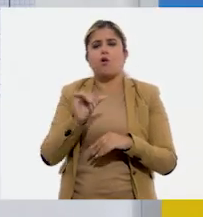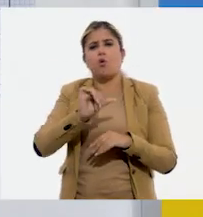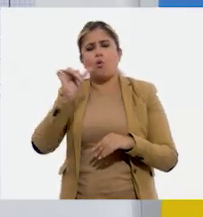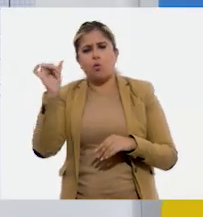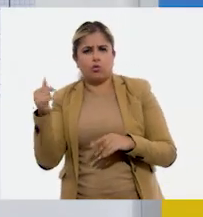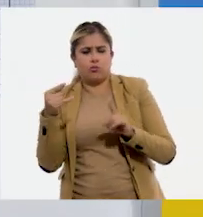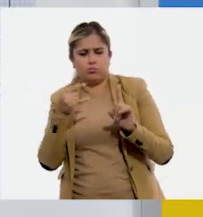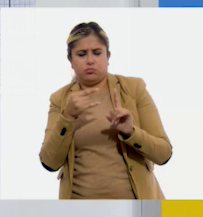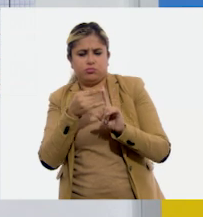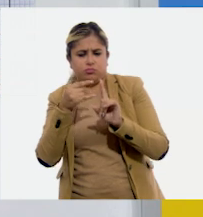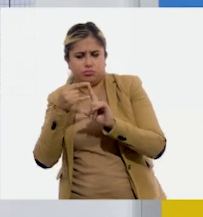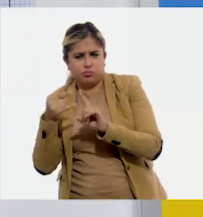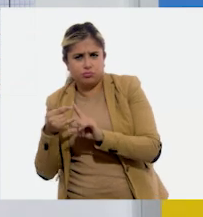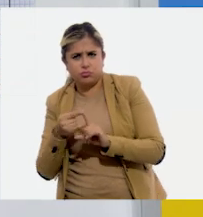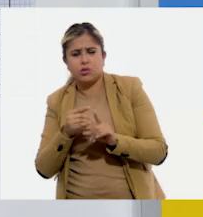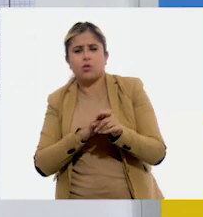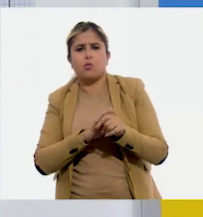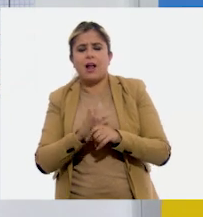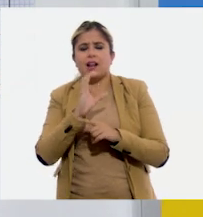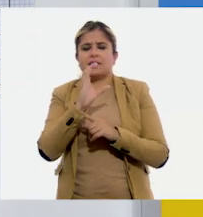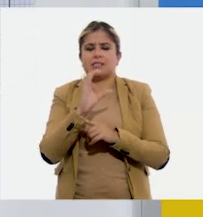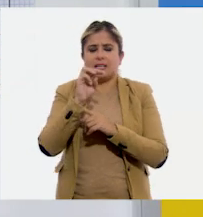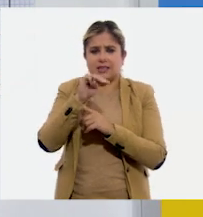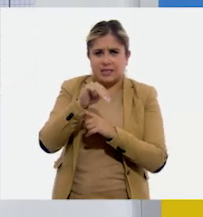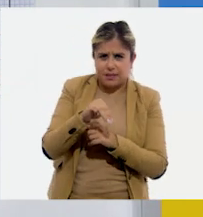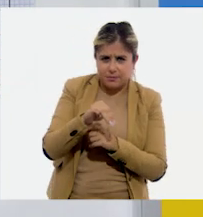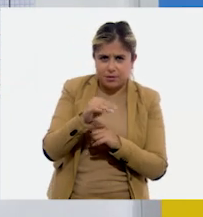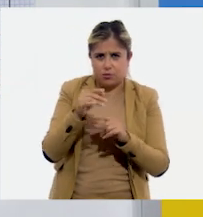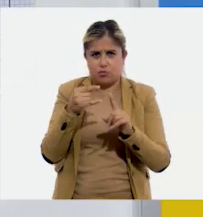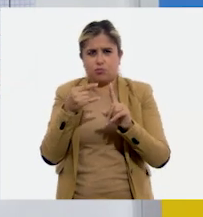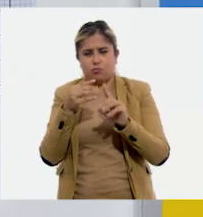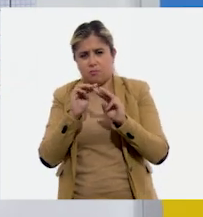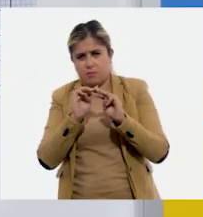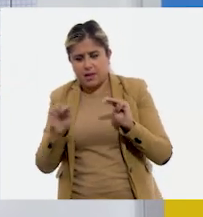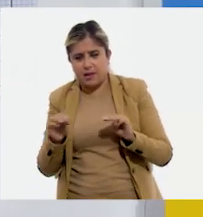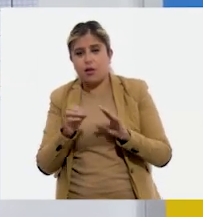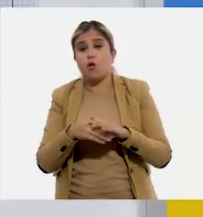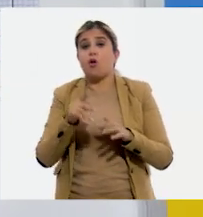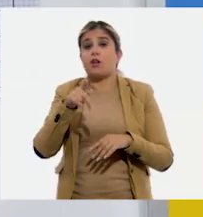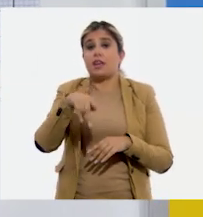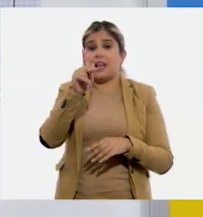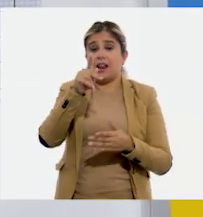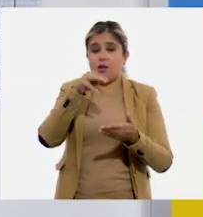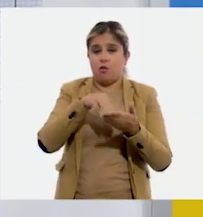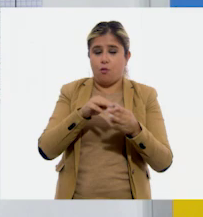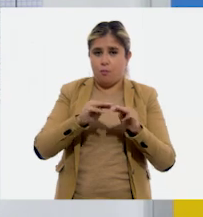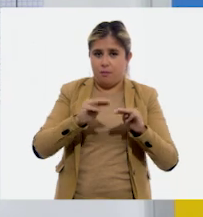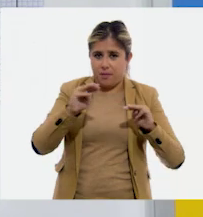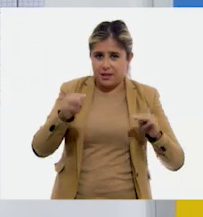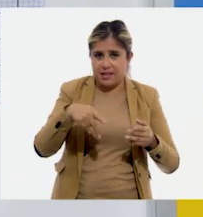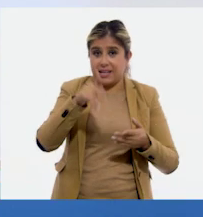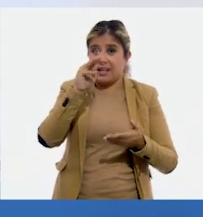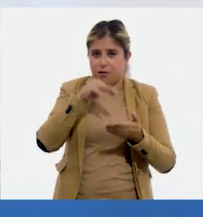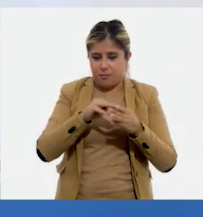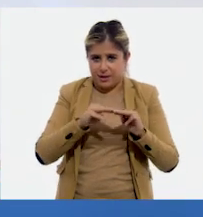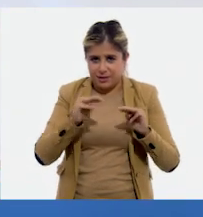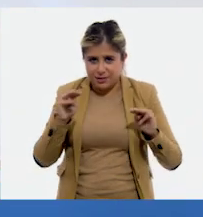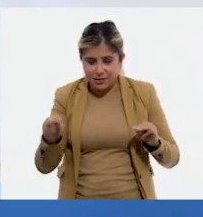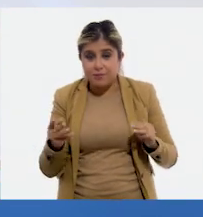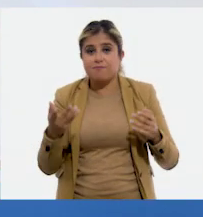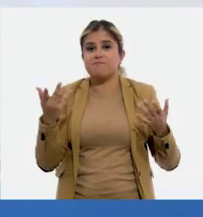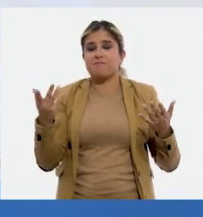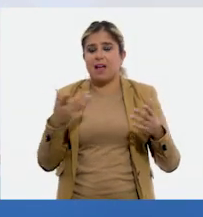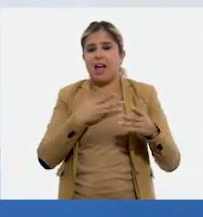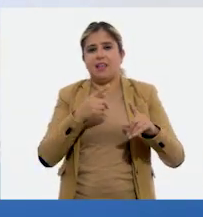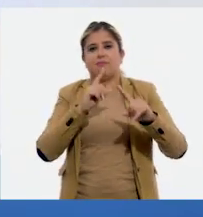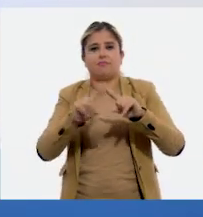unidades cuadradas como el centímetro cuadrado, el kilómetro cuadrado y otras. Por ello, el